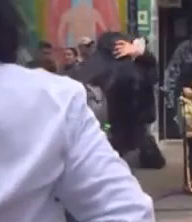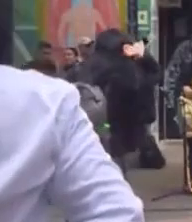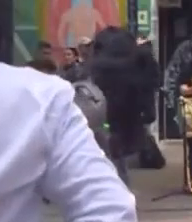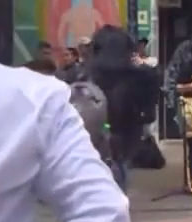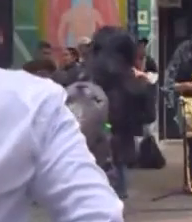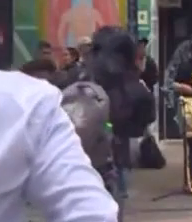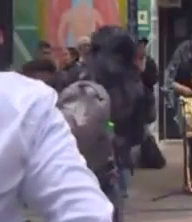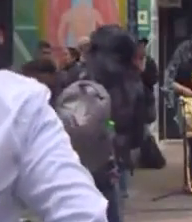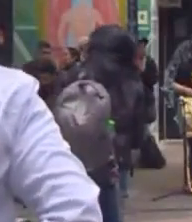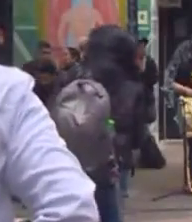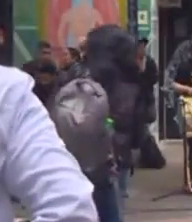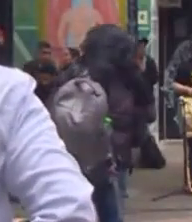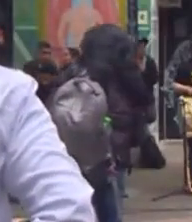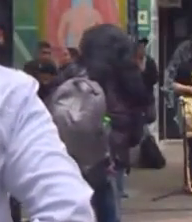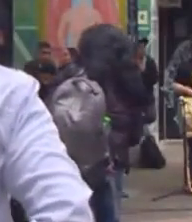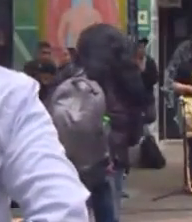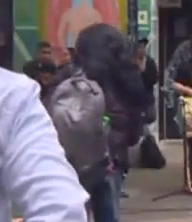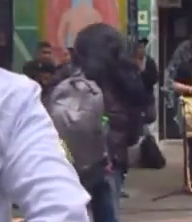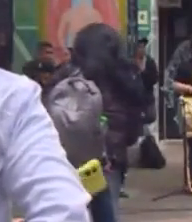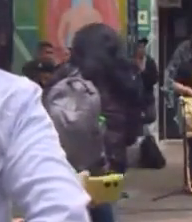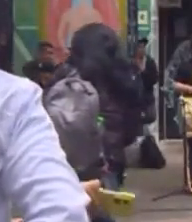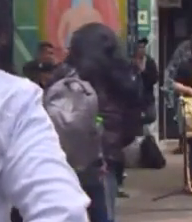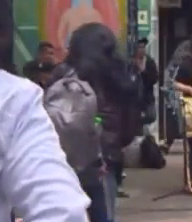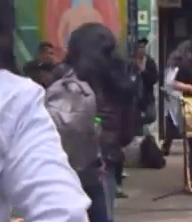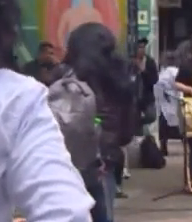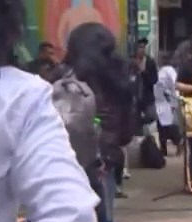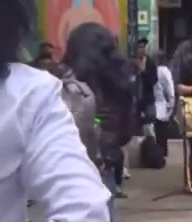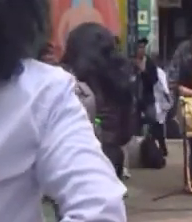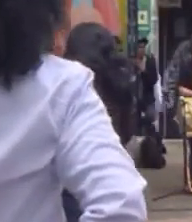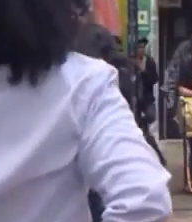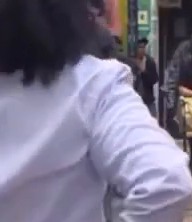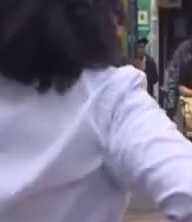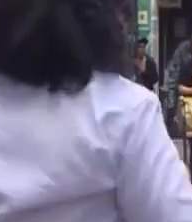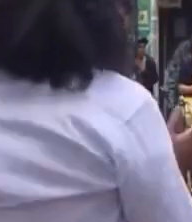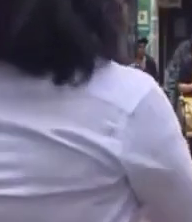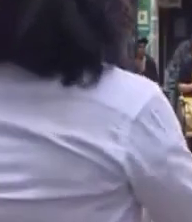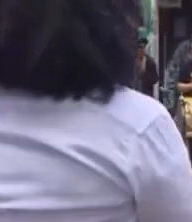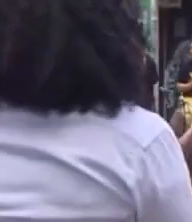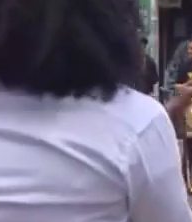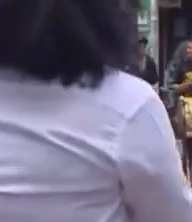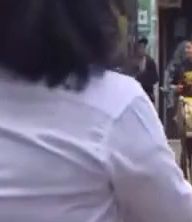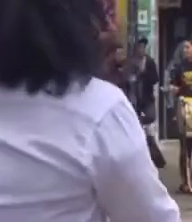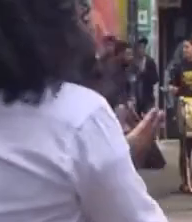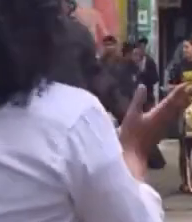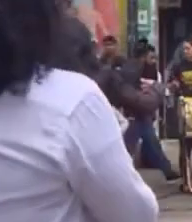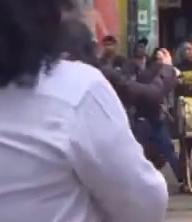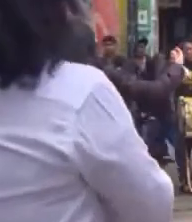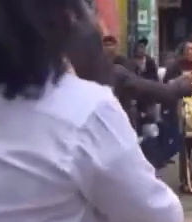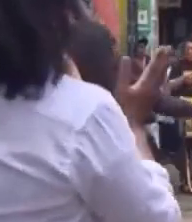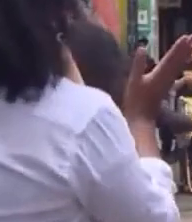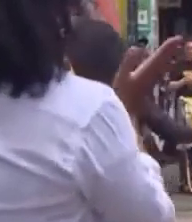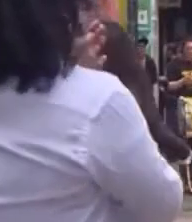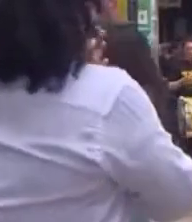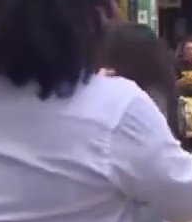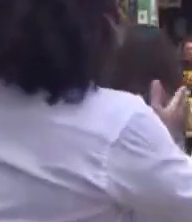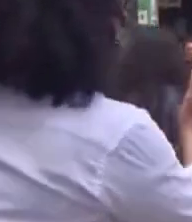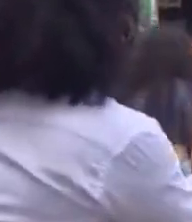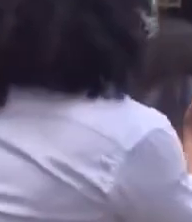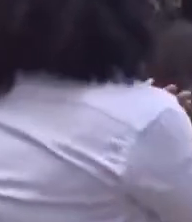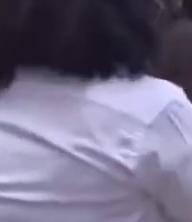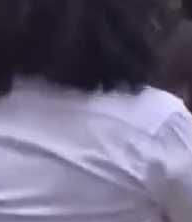Seres. Dice así. Va subiendo la corriente, un chinchorro